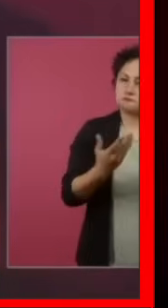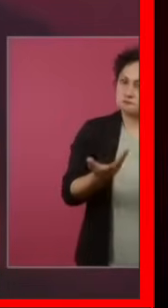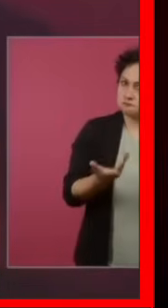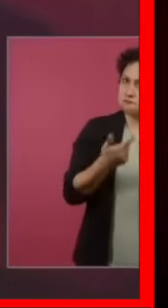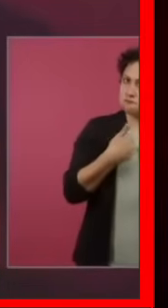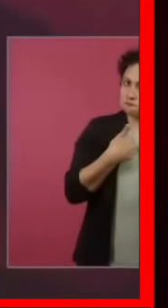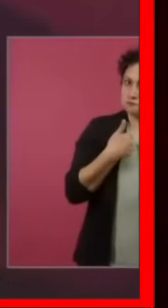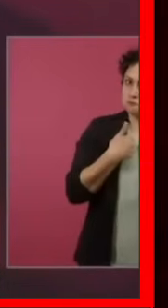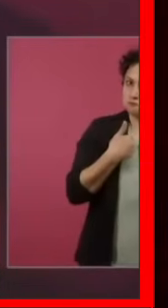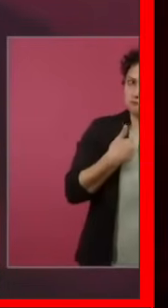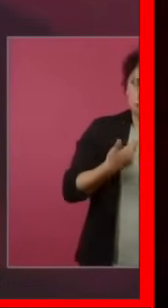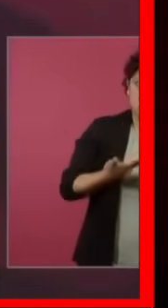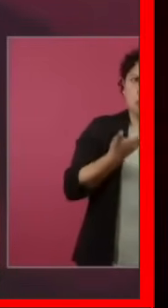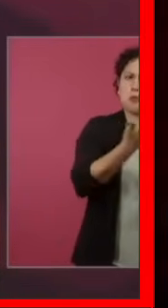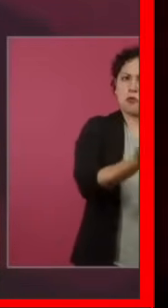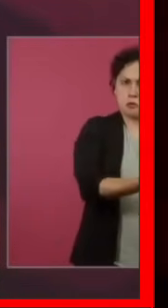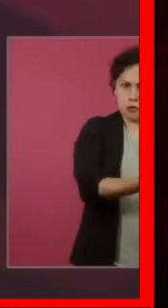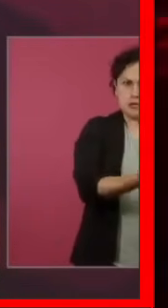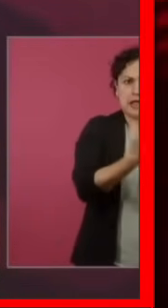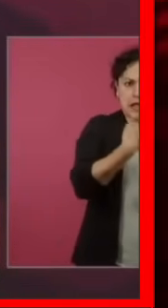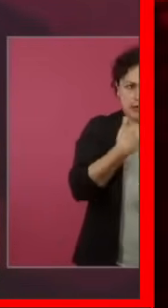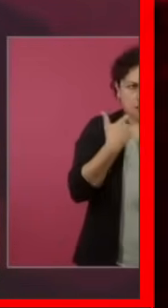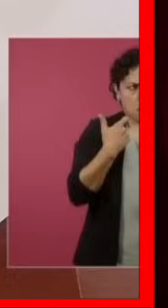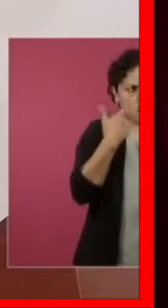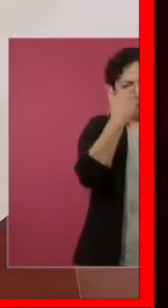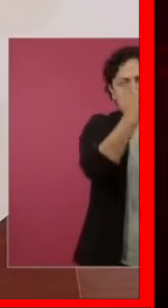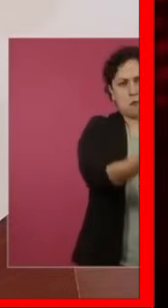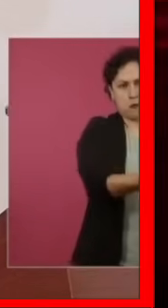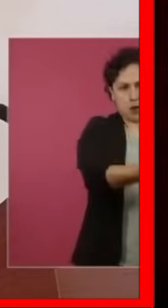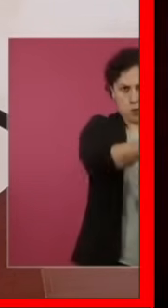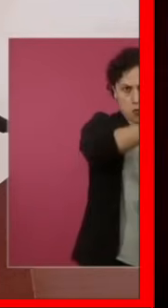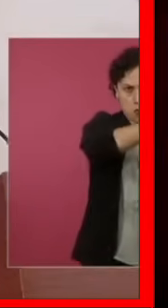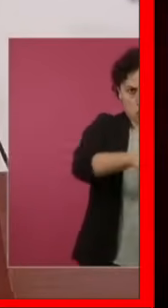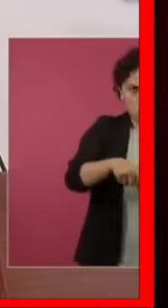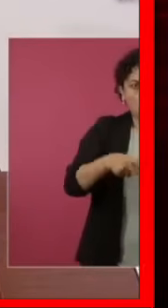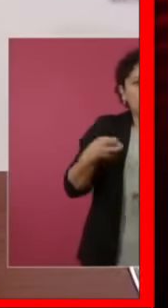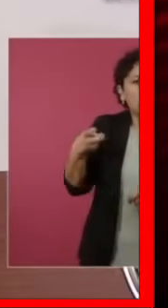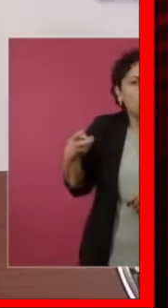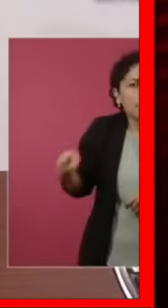ofreciéndoles comprarles la parte impactada,